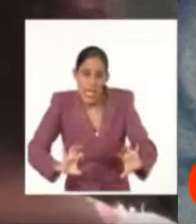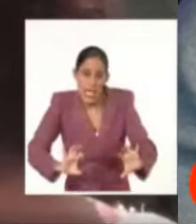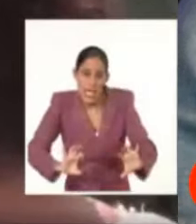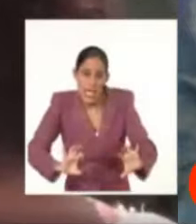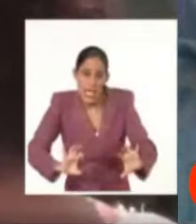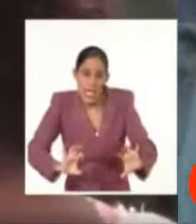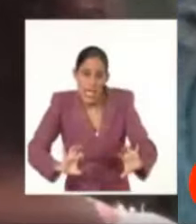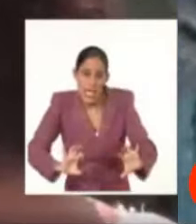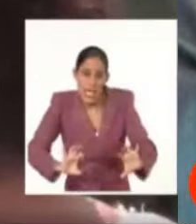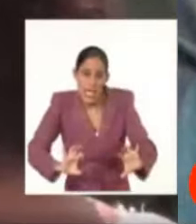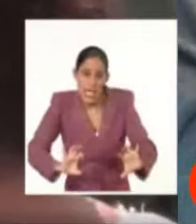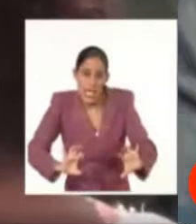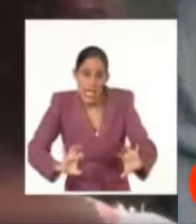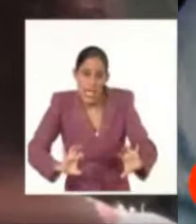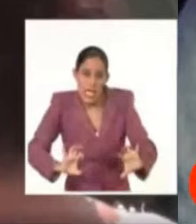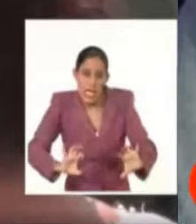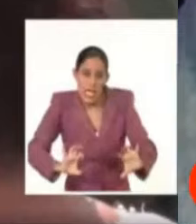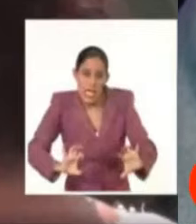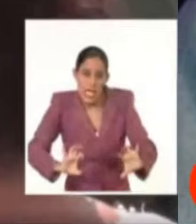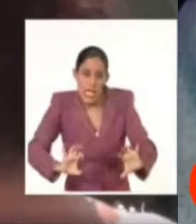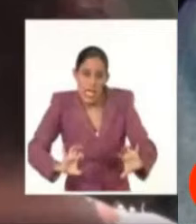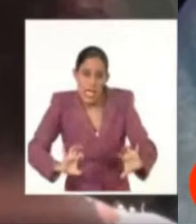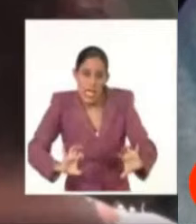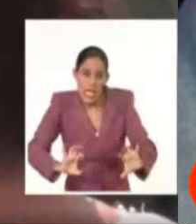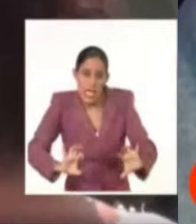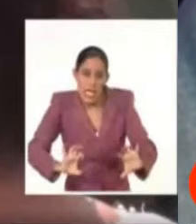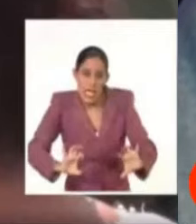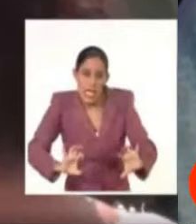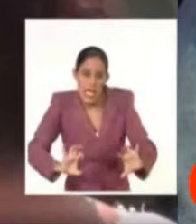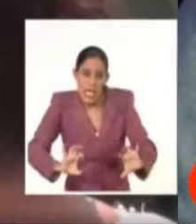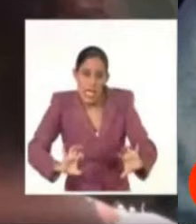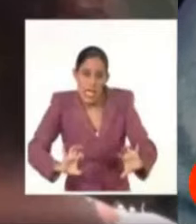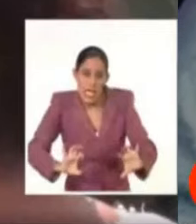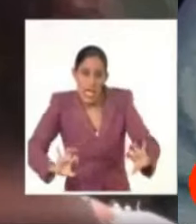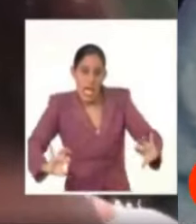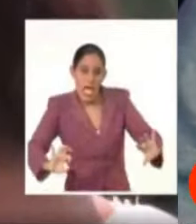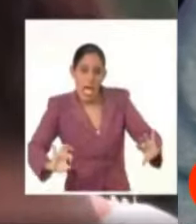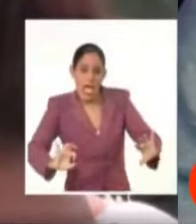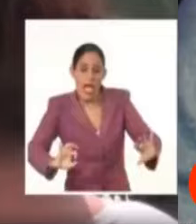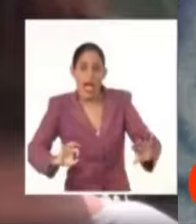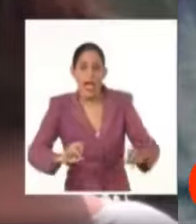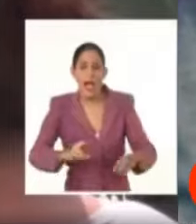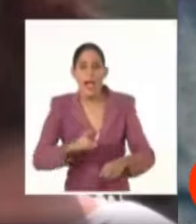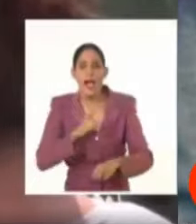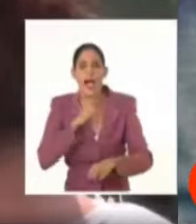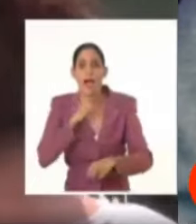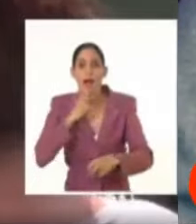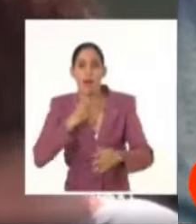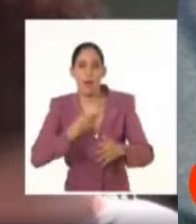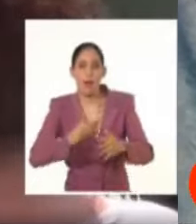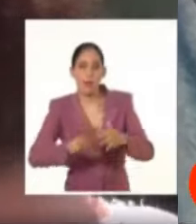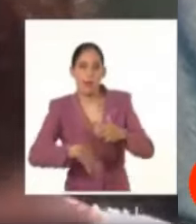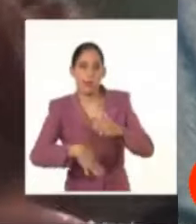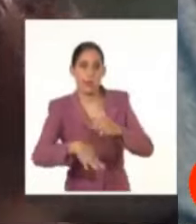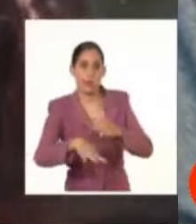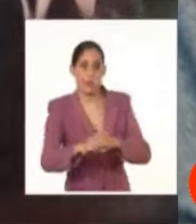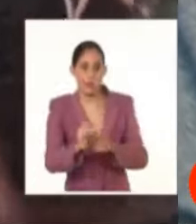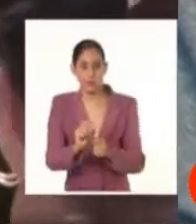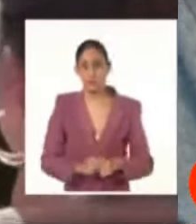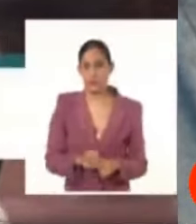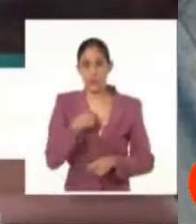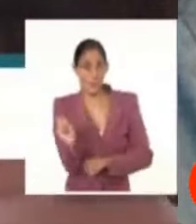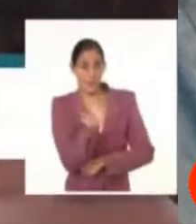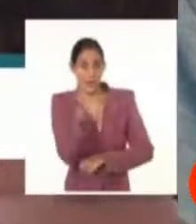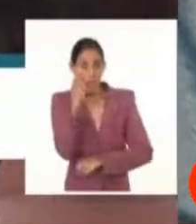viviendas. Deja que pase un huracán por ahí que yo te voy a hacer un cuento. Tengo una primera impresión, don Enrique, que el pueblo está